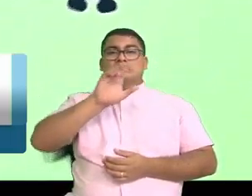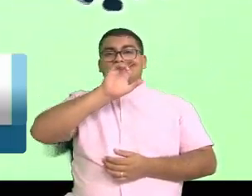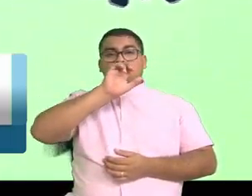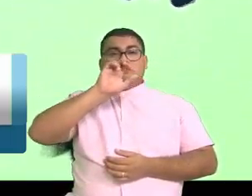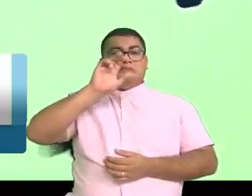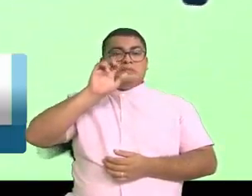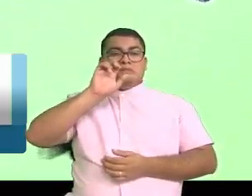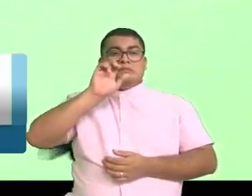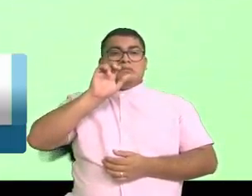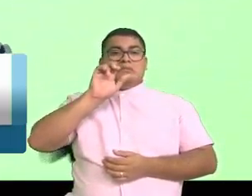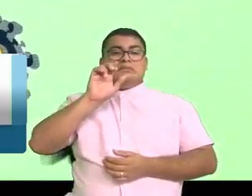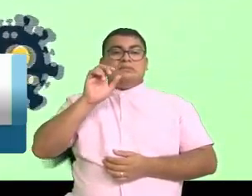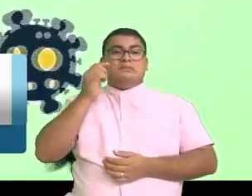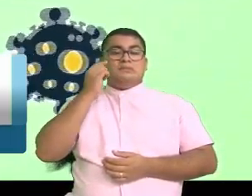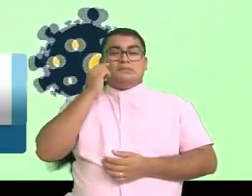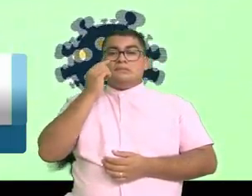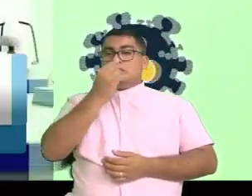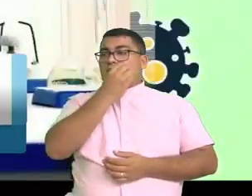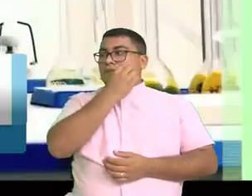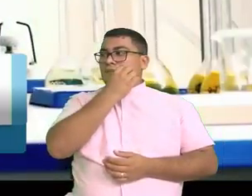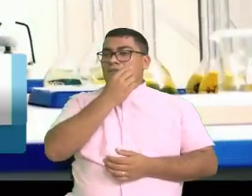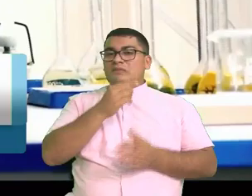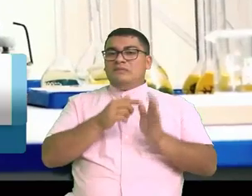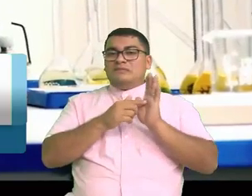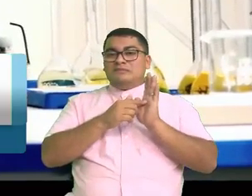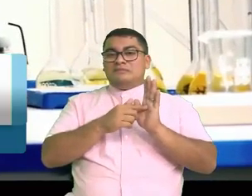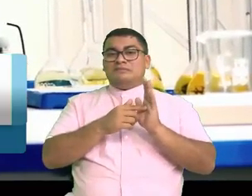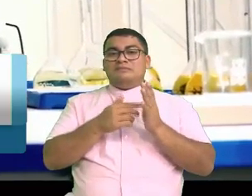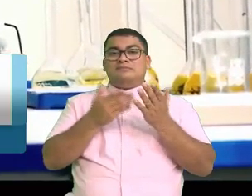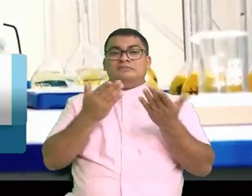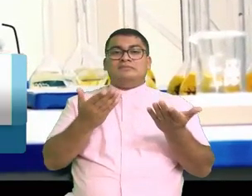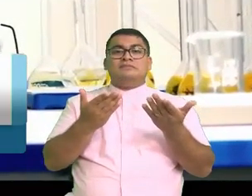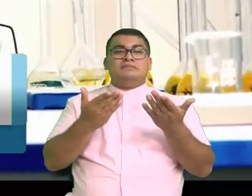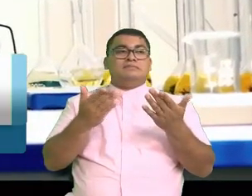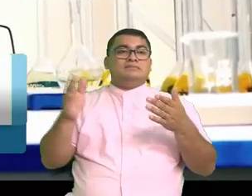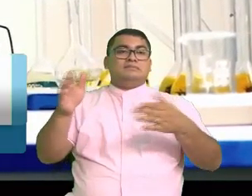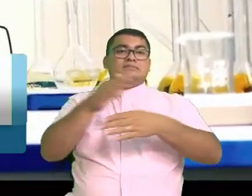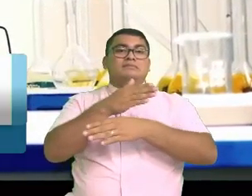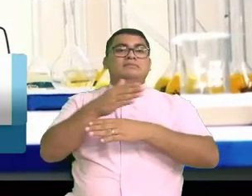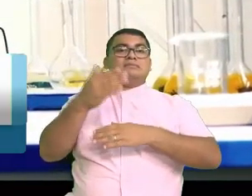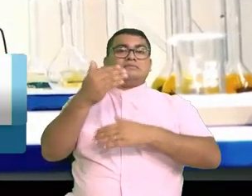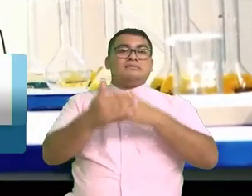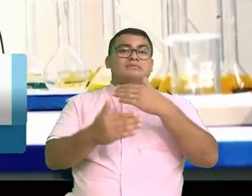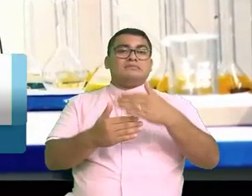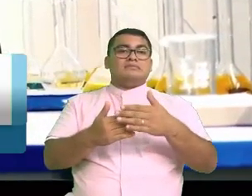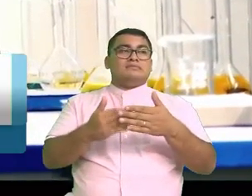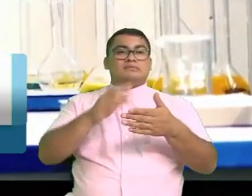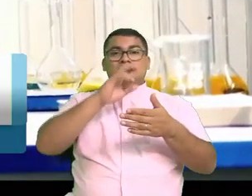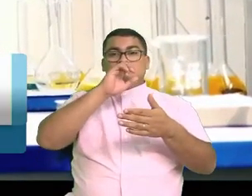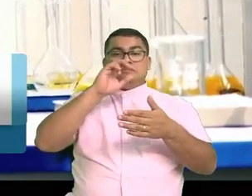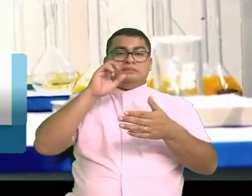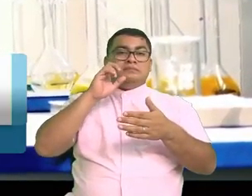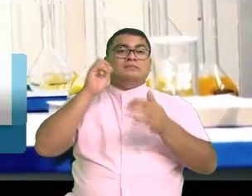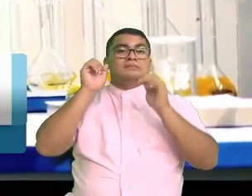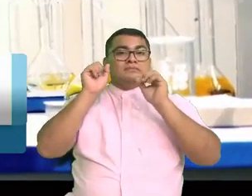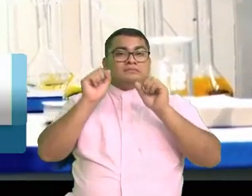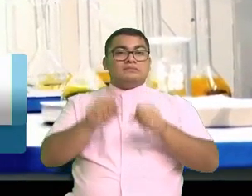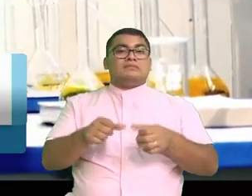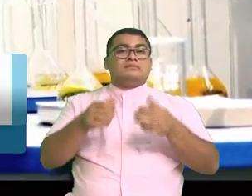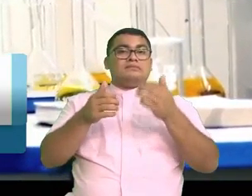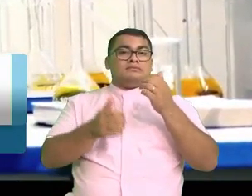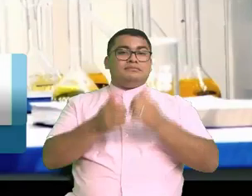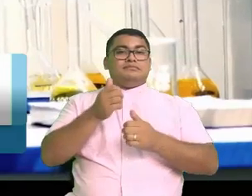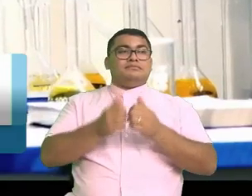orificio de los senos paranasales. Entonces, cualquier proceso inflamatorio te lo puede obstruir. Pero